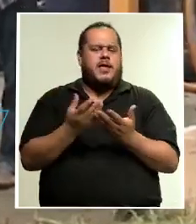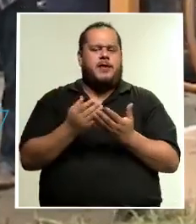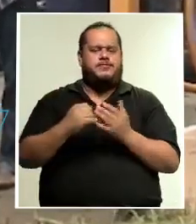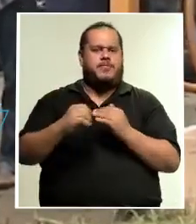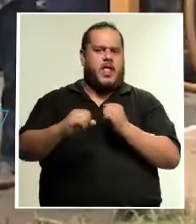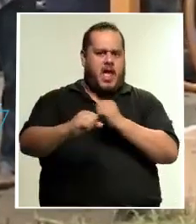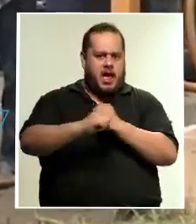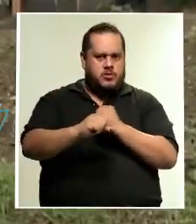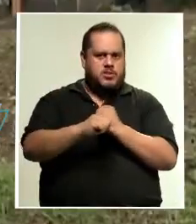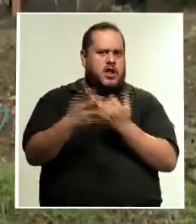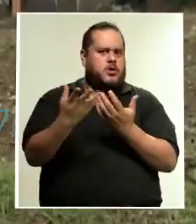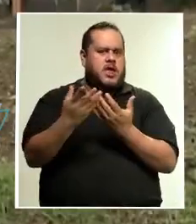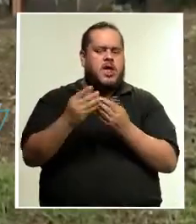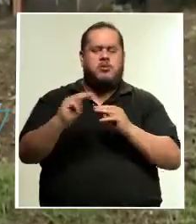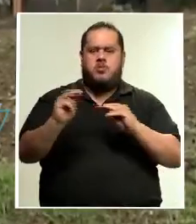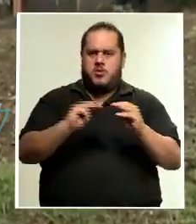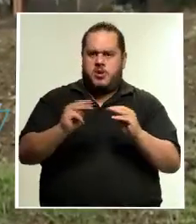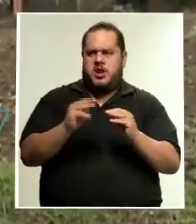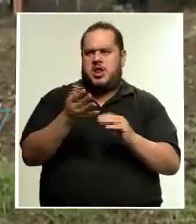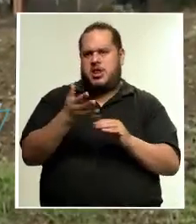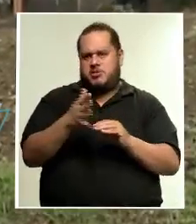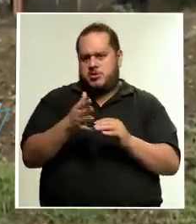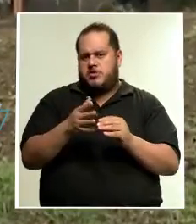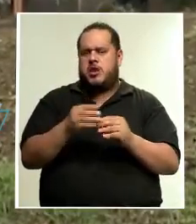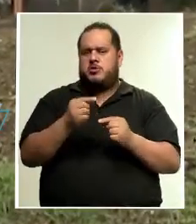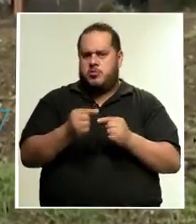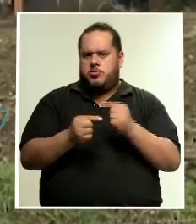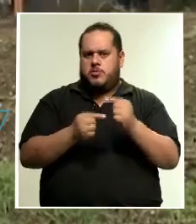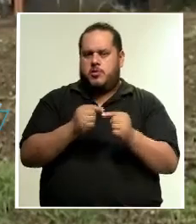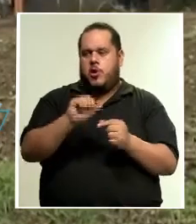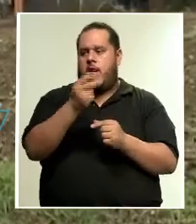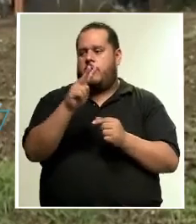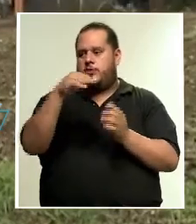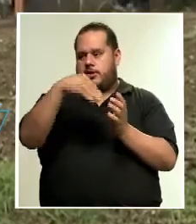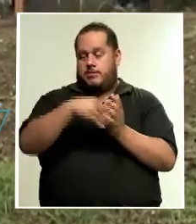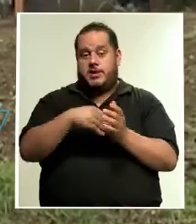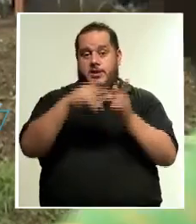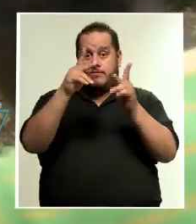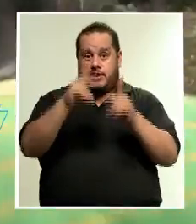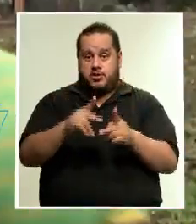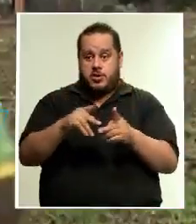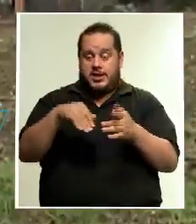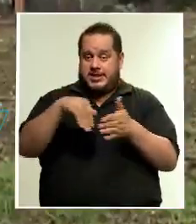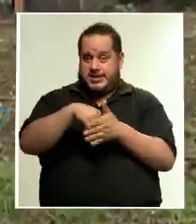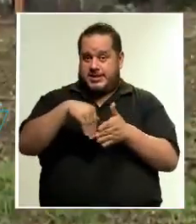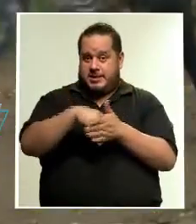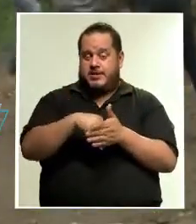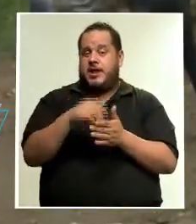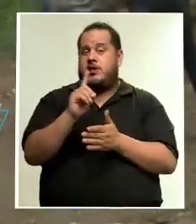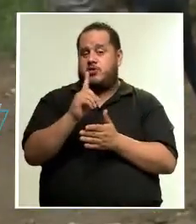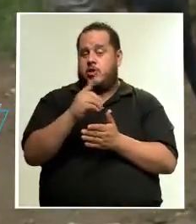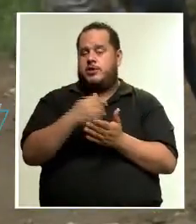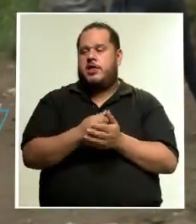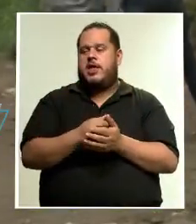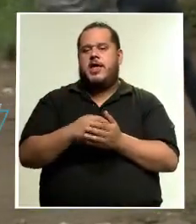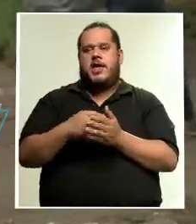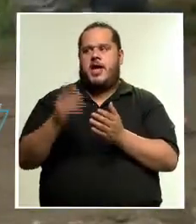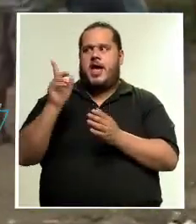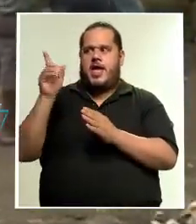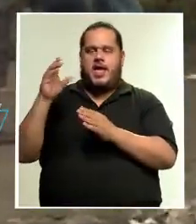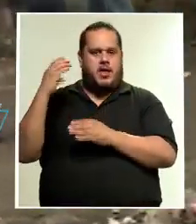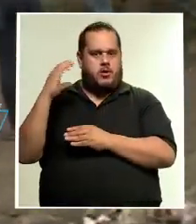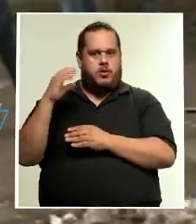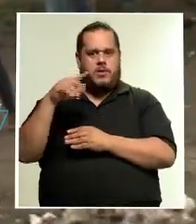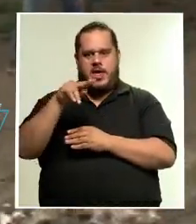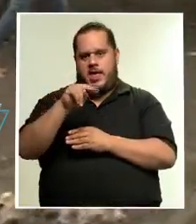movilizar gradualmente a al menos 12.000 personas que estaban varados principalmente en el puerto colombiano de